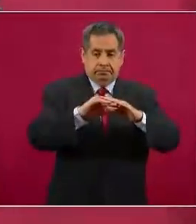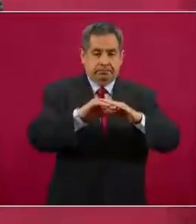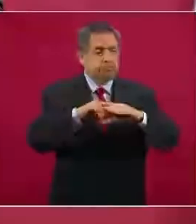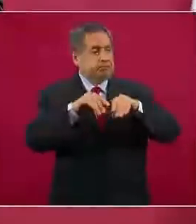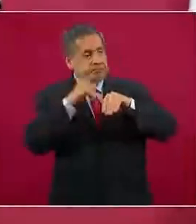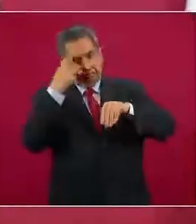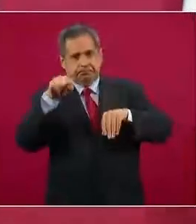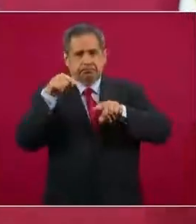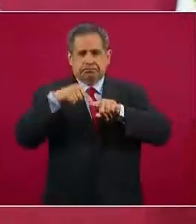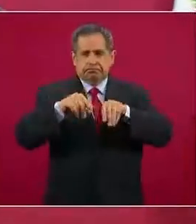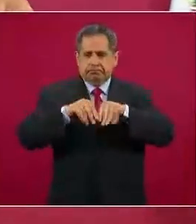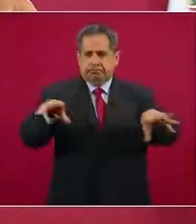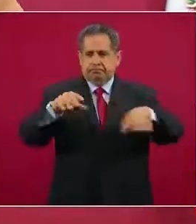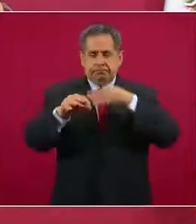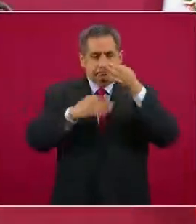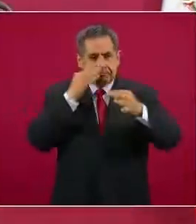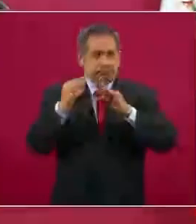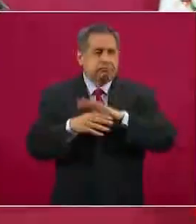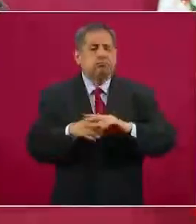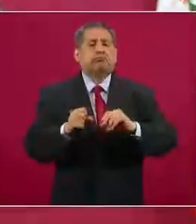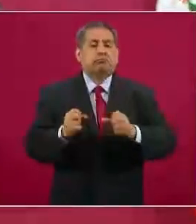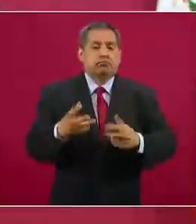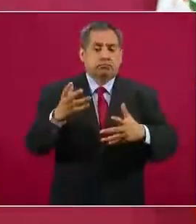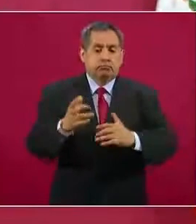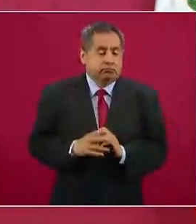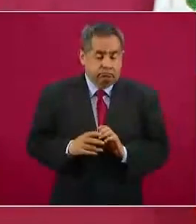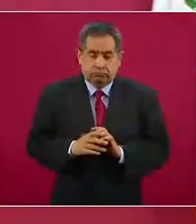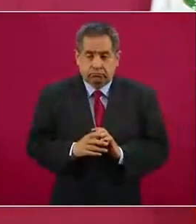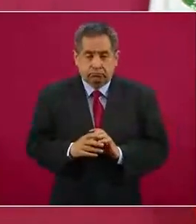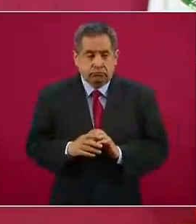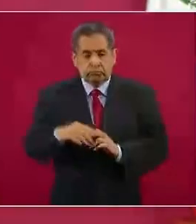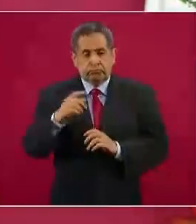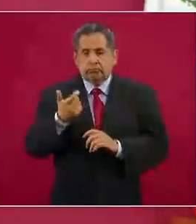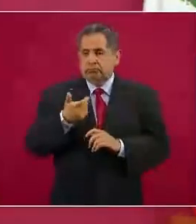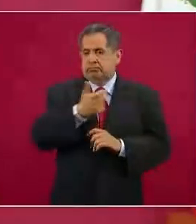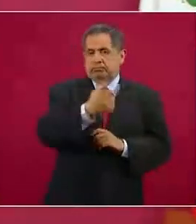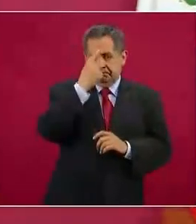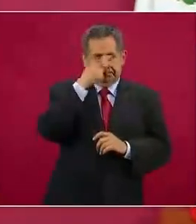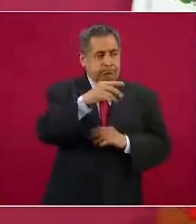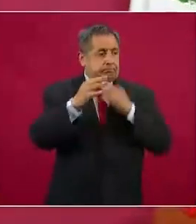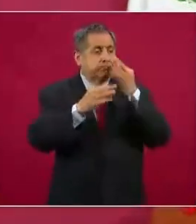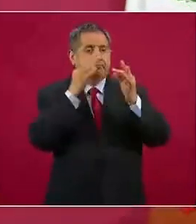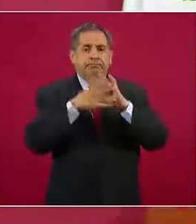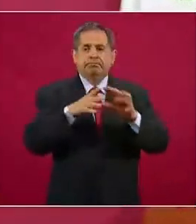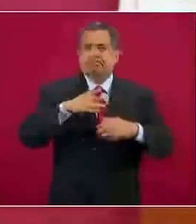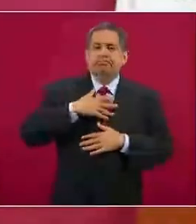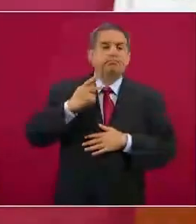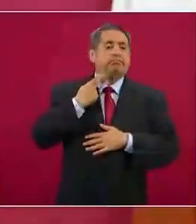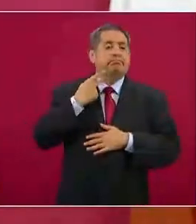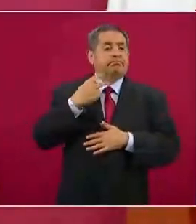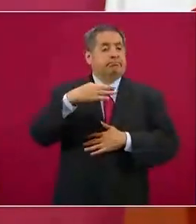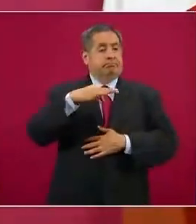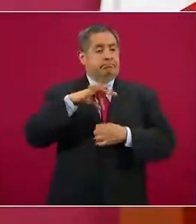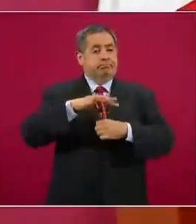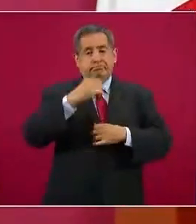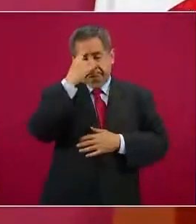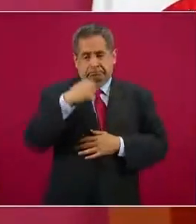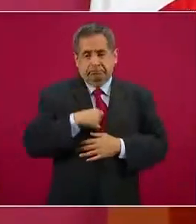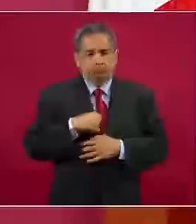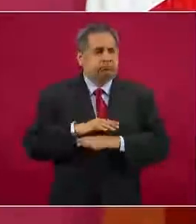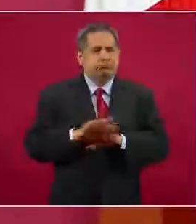o que se recibe con propósitos de propaganda política. Con